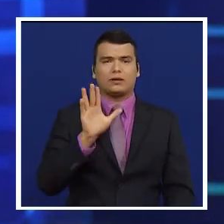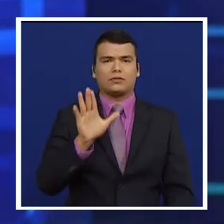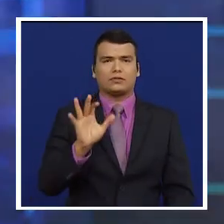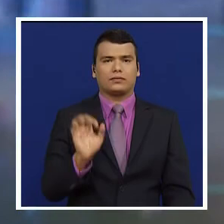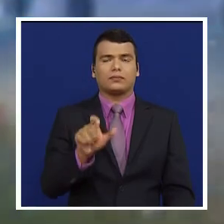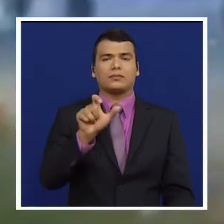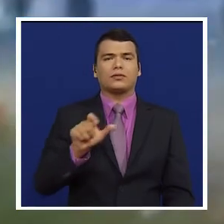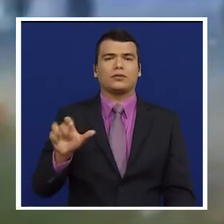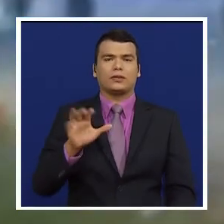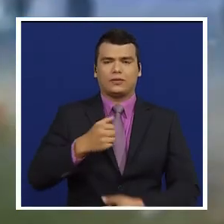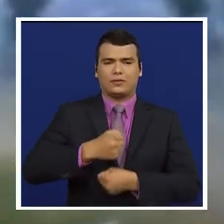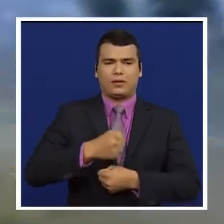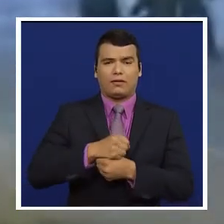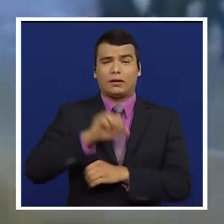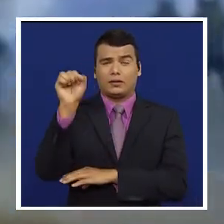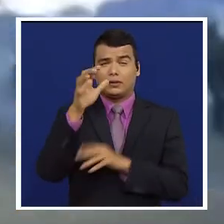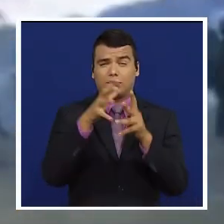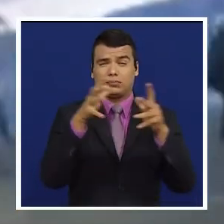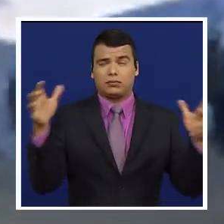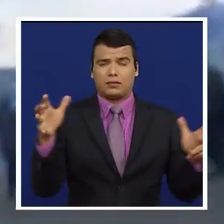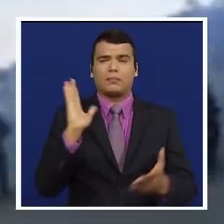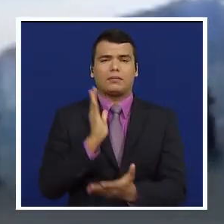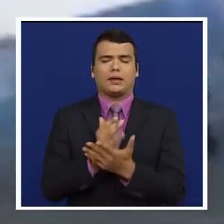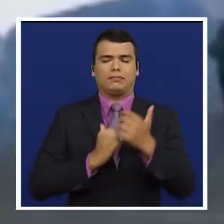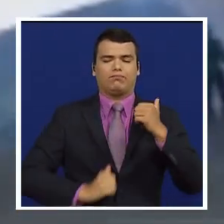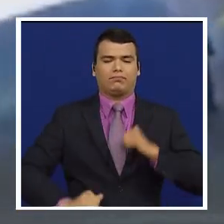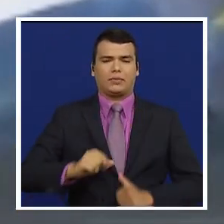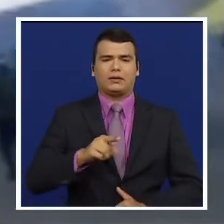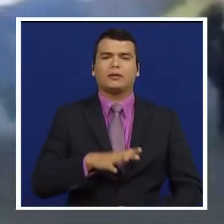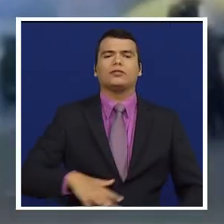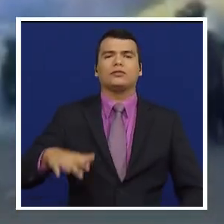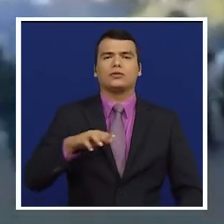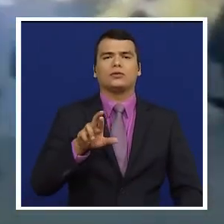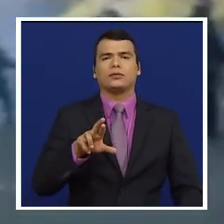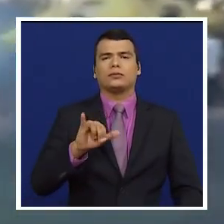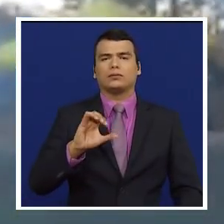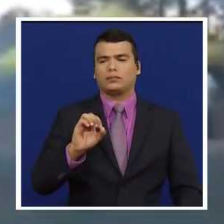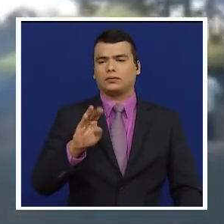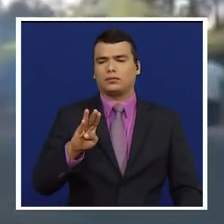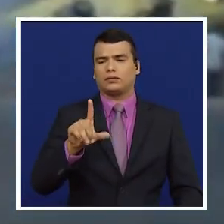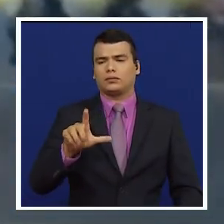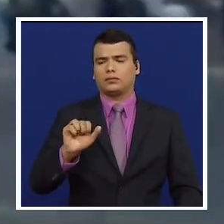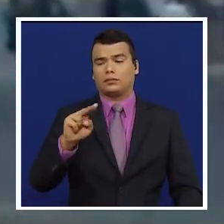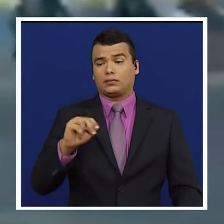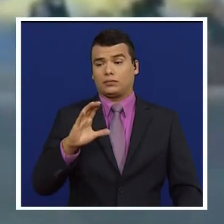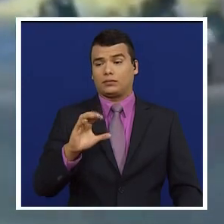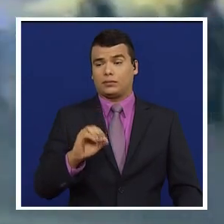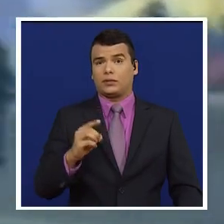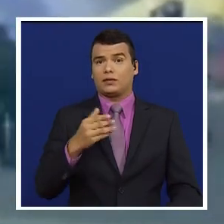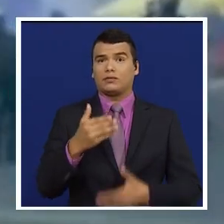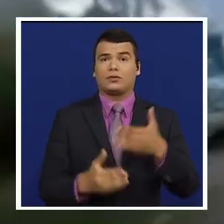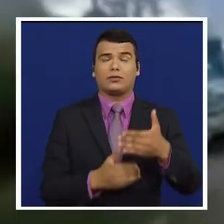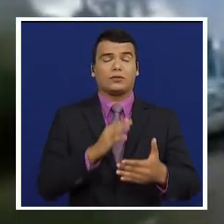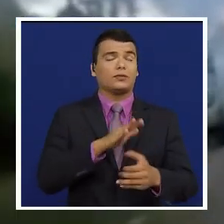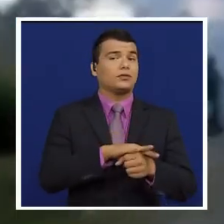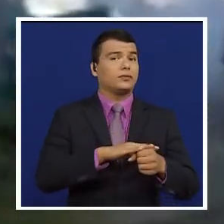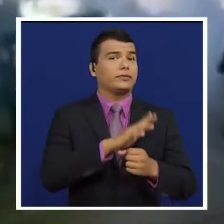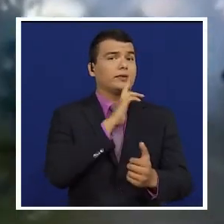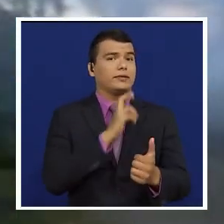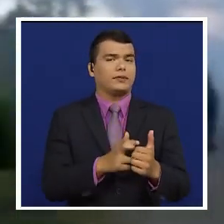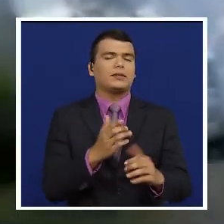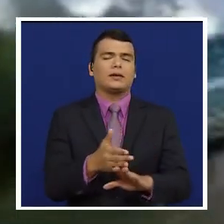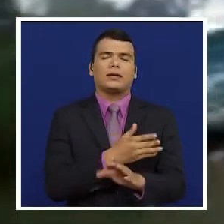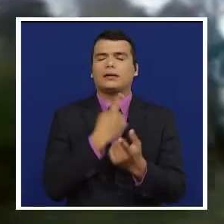Cinco transportadores resultaron heridos en la zona conocida como Río Blanco. El ambiente se ha ido poniendo tenso tras el fracaso